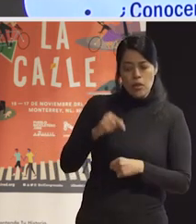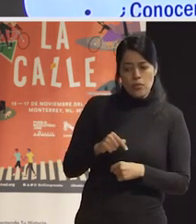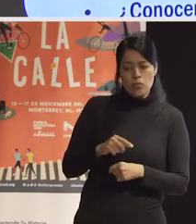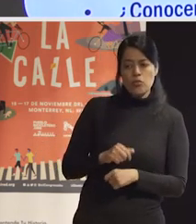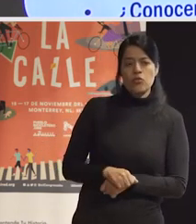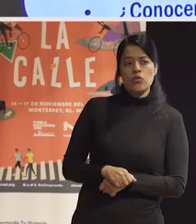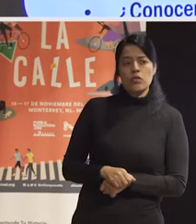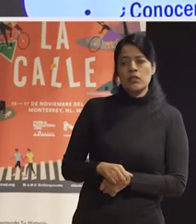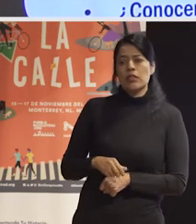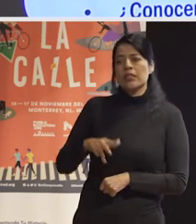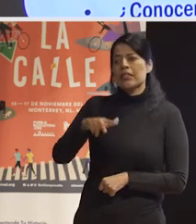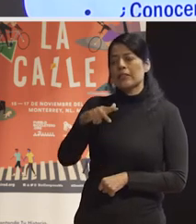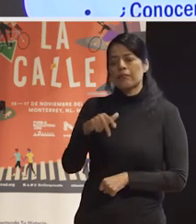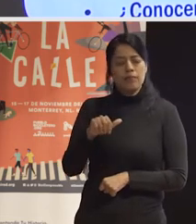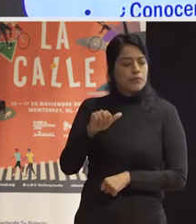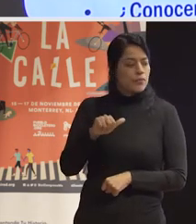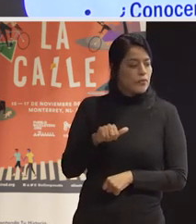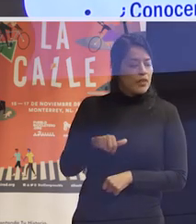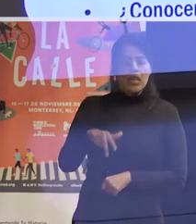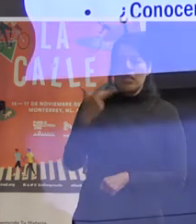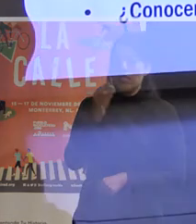en más o menos 13 minutos